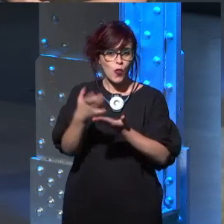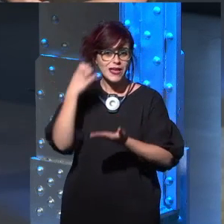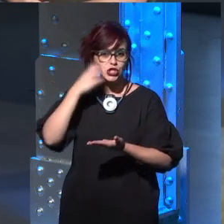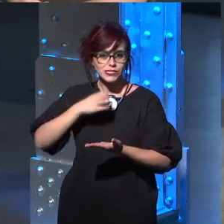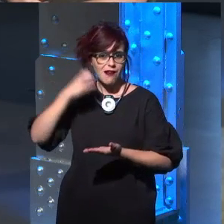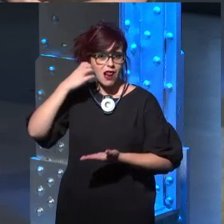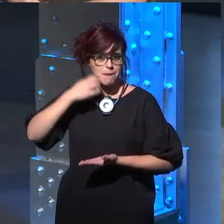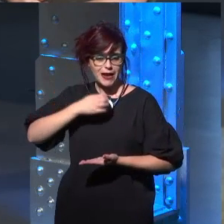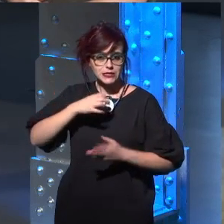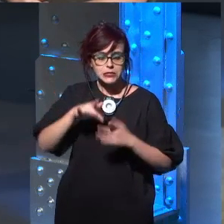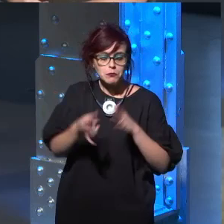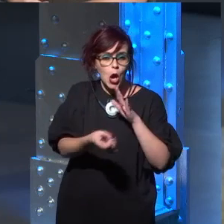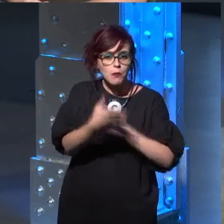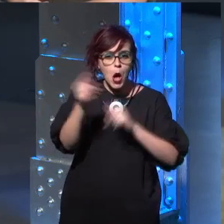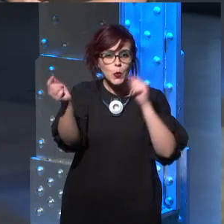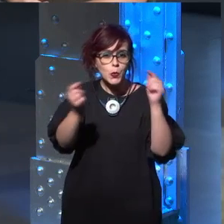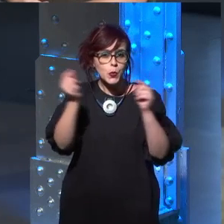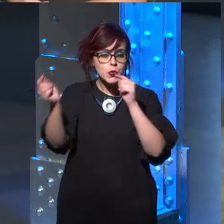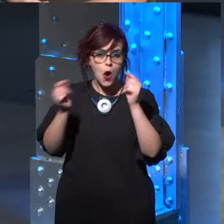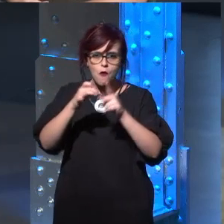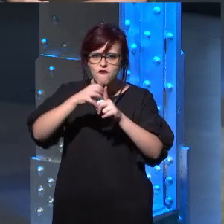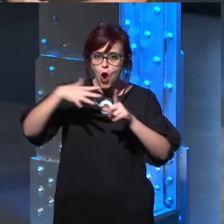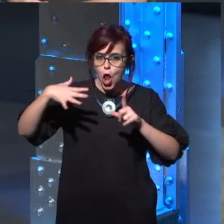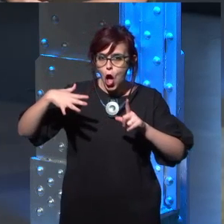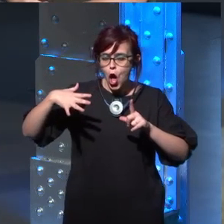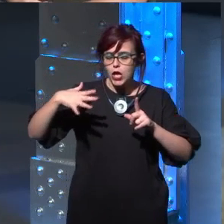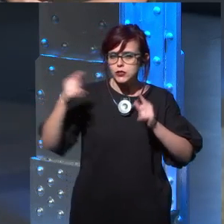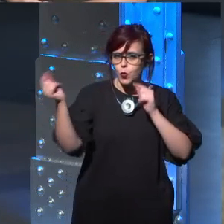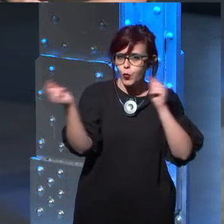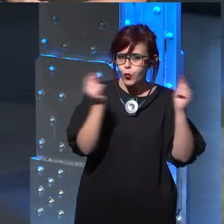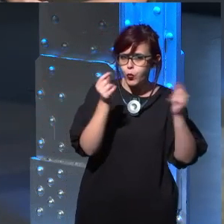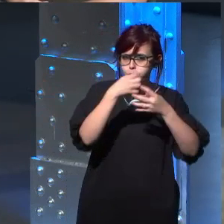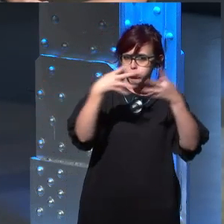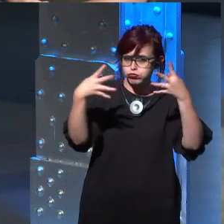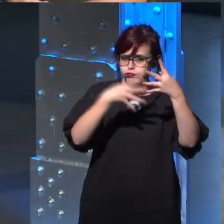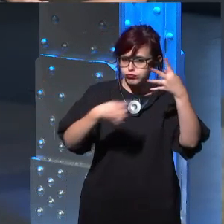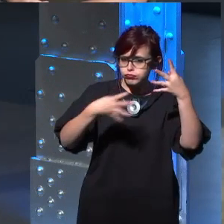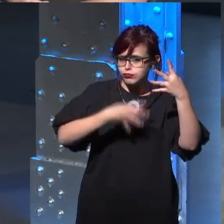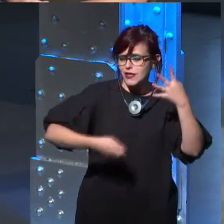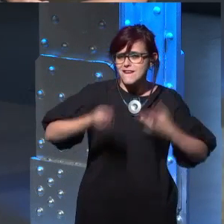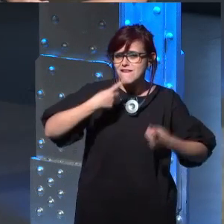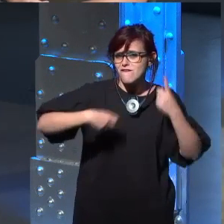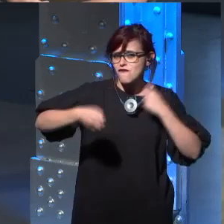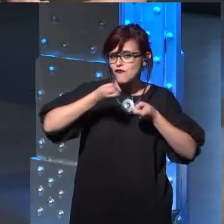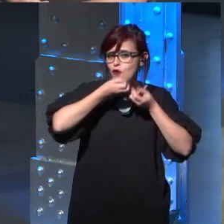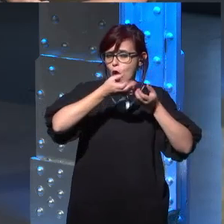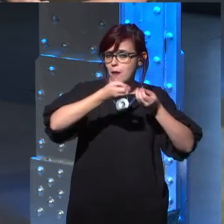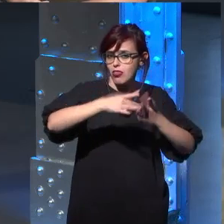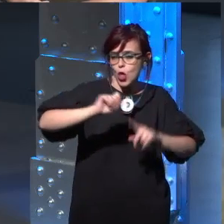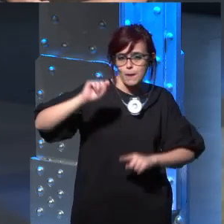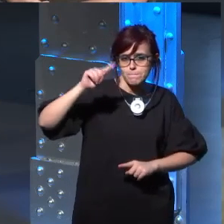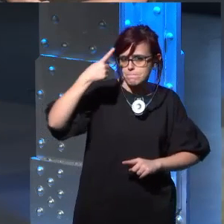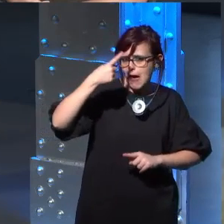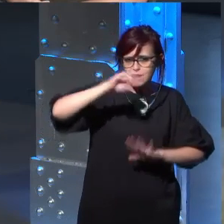.org, y no me acuerdo, que la más